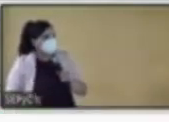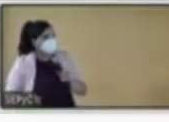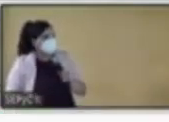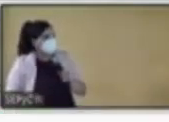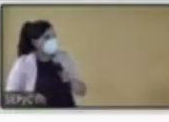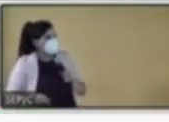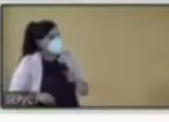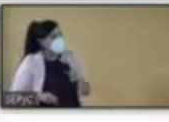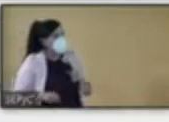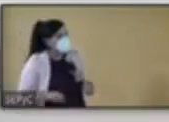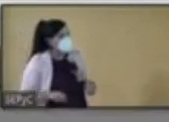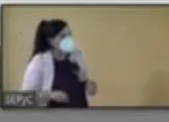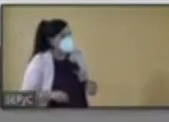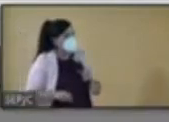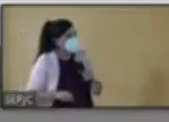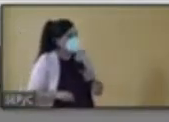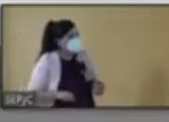Guardamos la información.